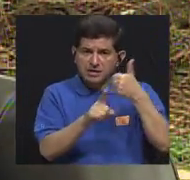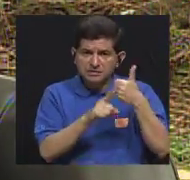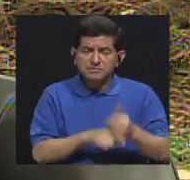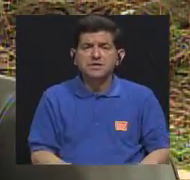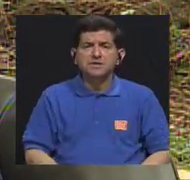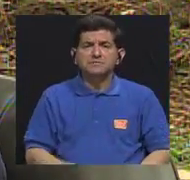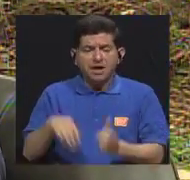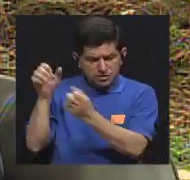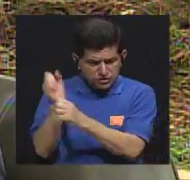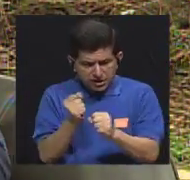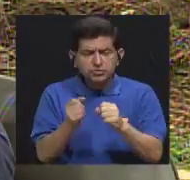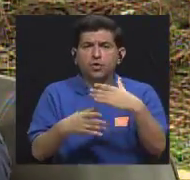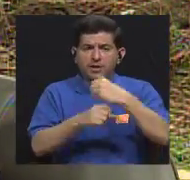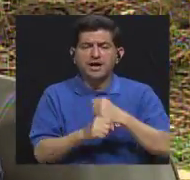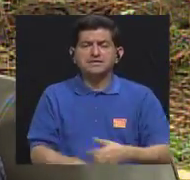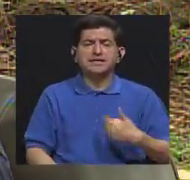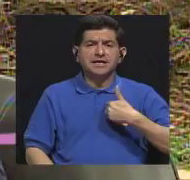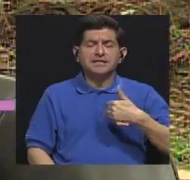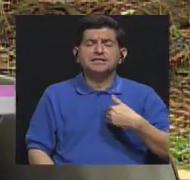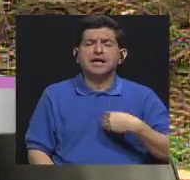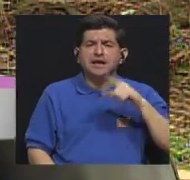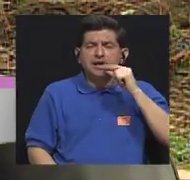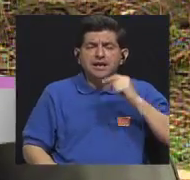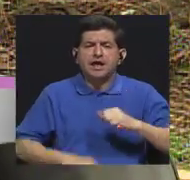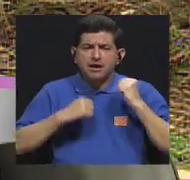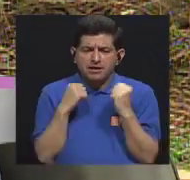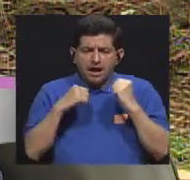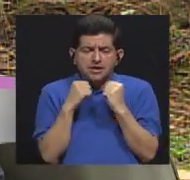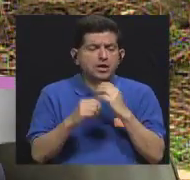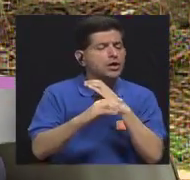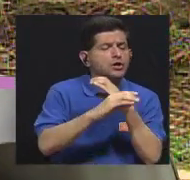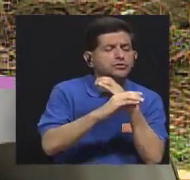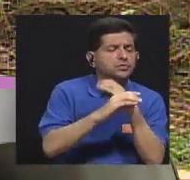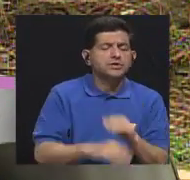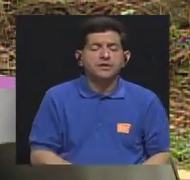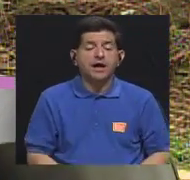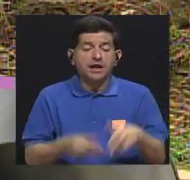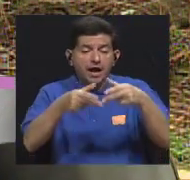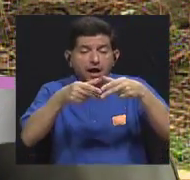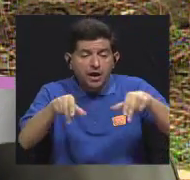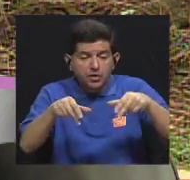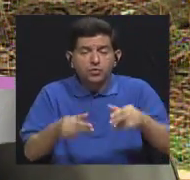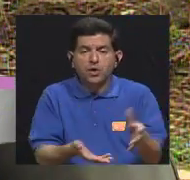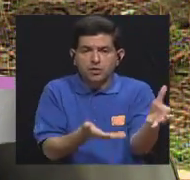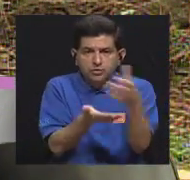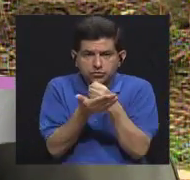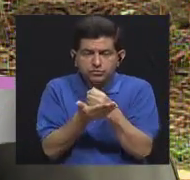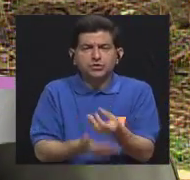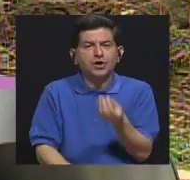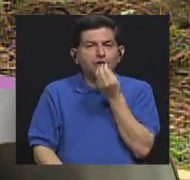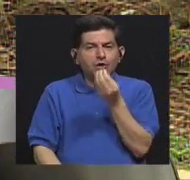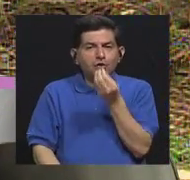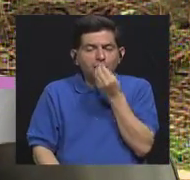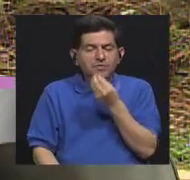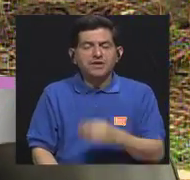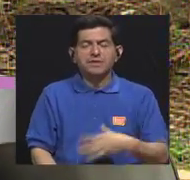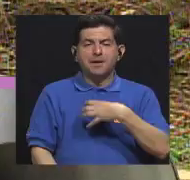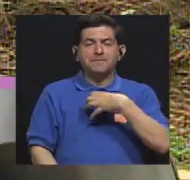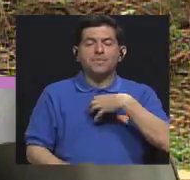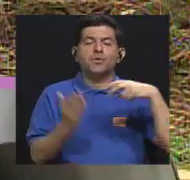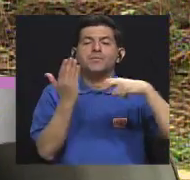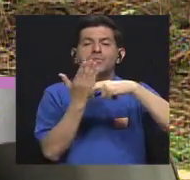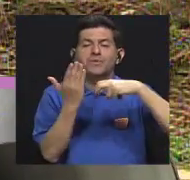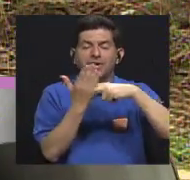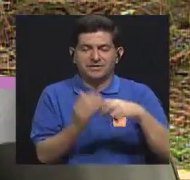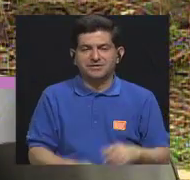mismas, tienen gallinitas en su jardín, las tienen que ir a cuidar, tienen que ir a sacar los huevitos, comen comida de su jardín,